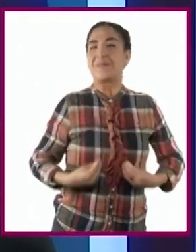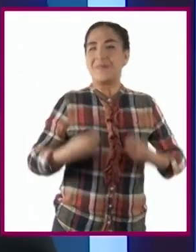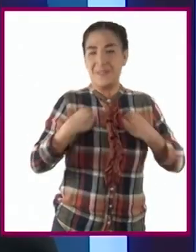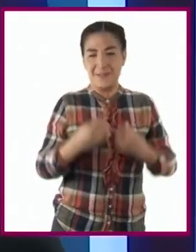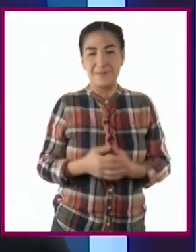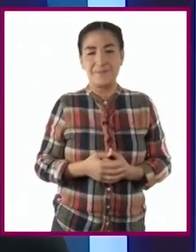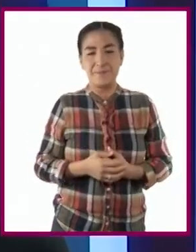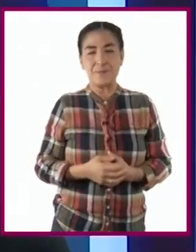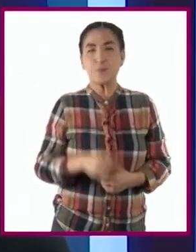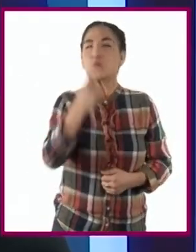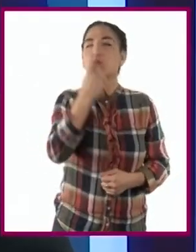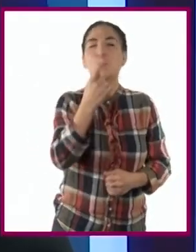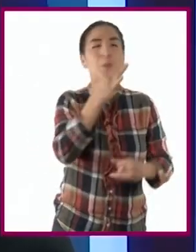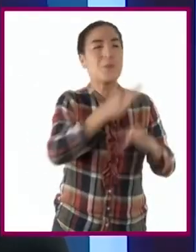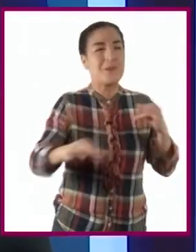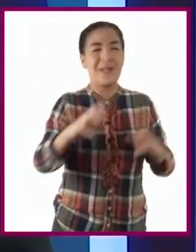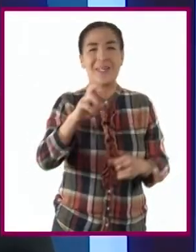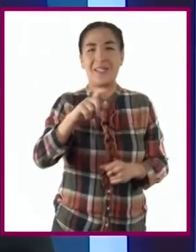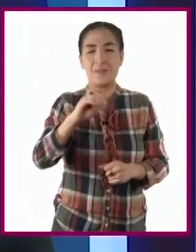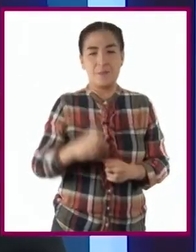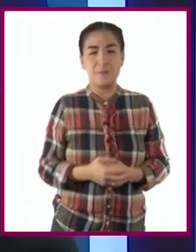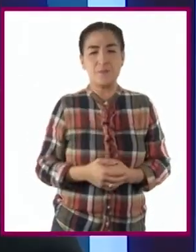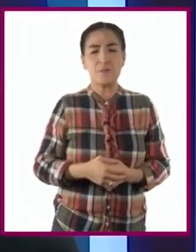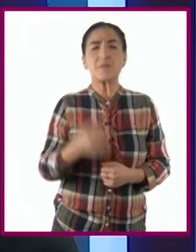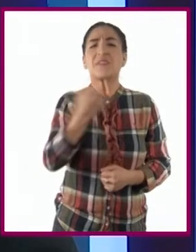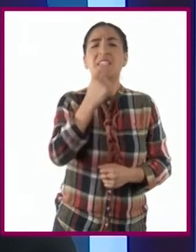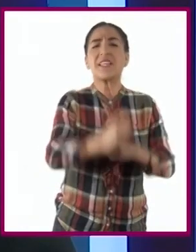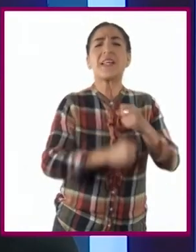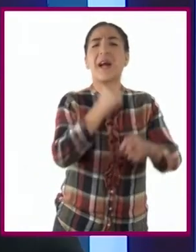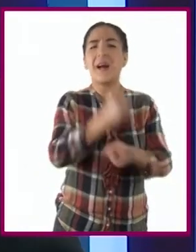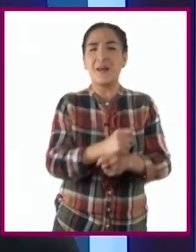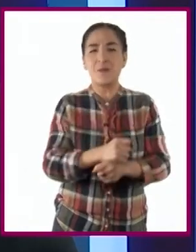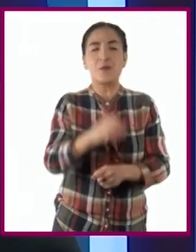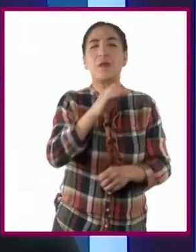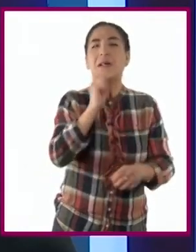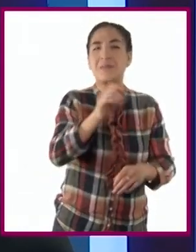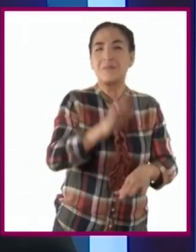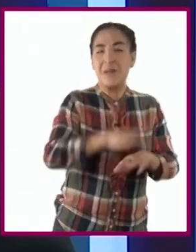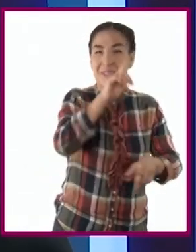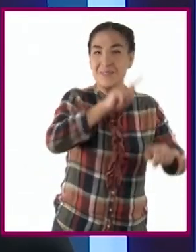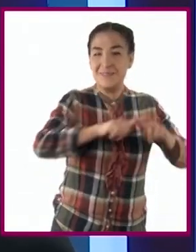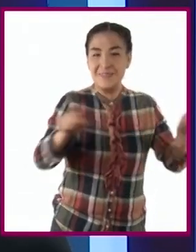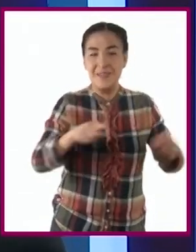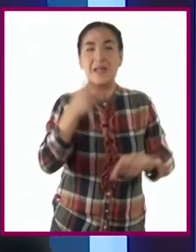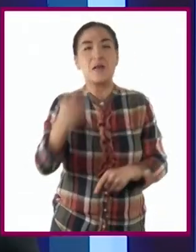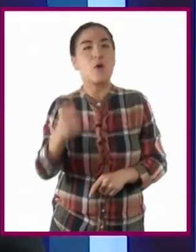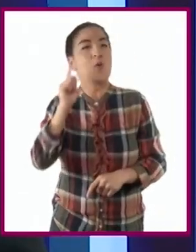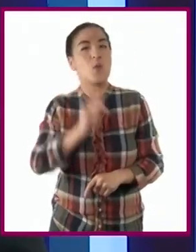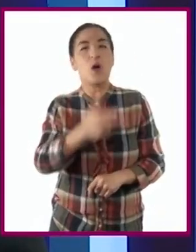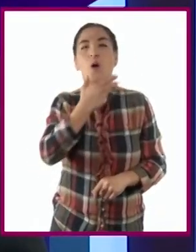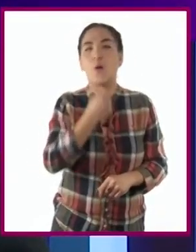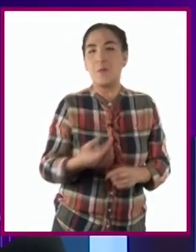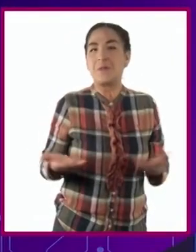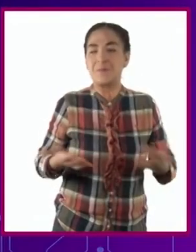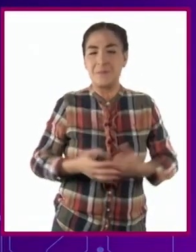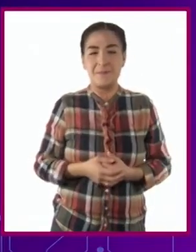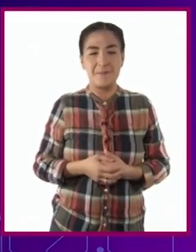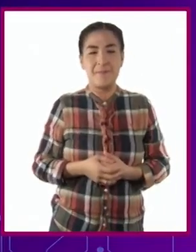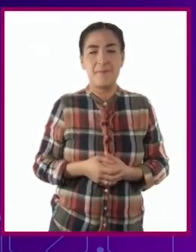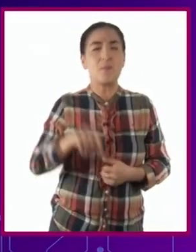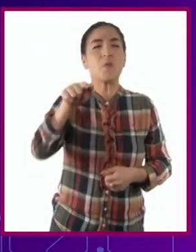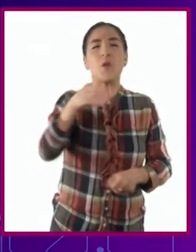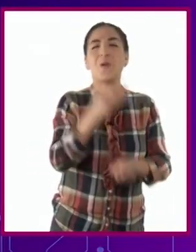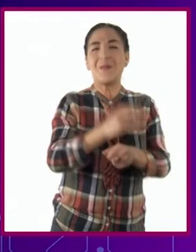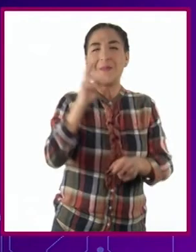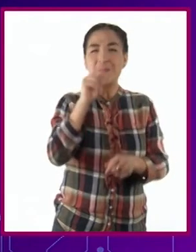más. ¿En qué año se dio la menor diferencia y en cuál la mayor de la esperanza de vida entre mujeres y hombres? En la gráfica